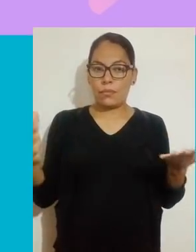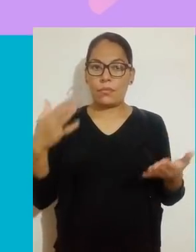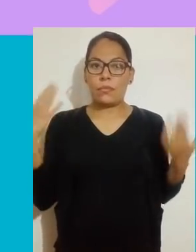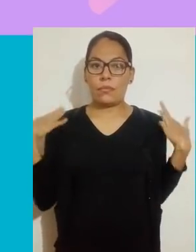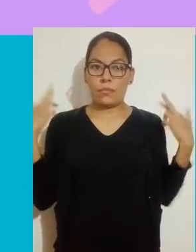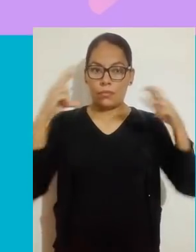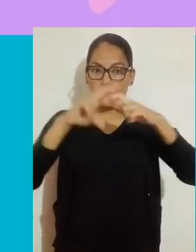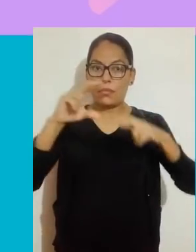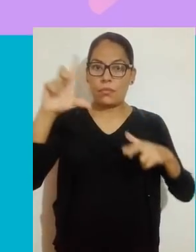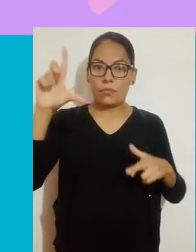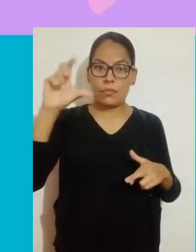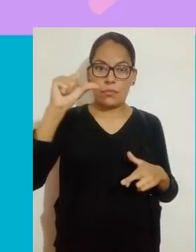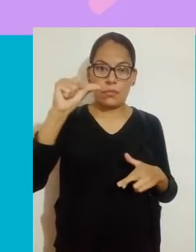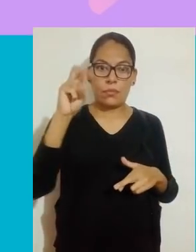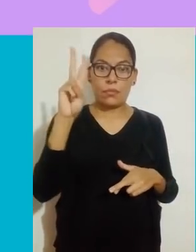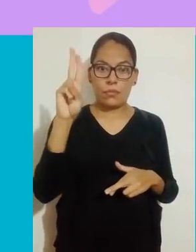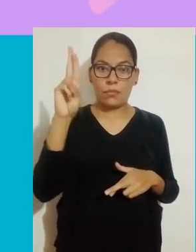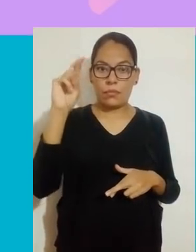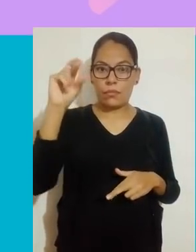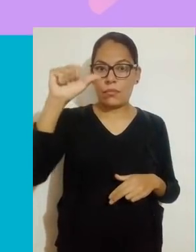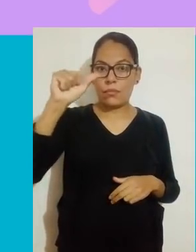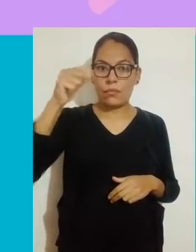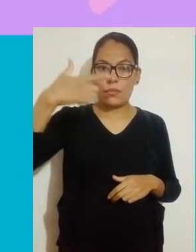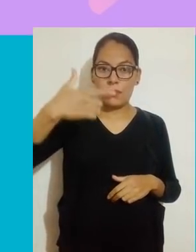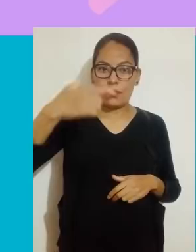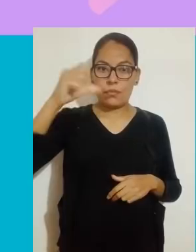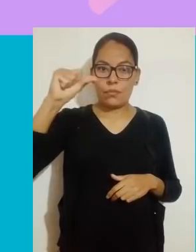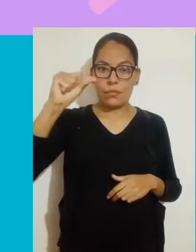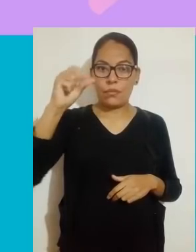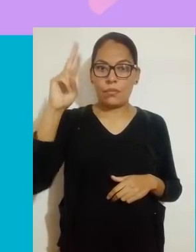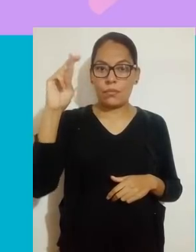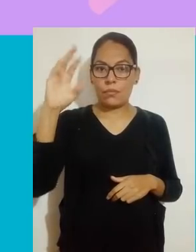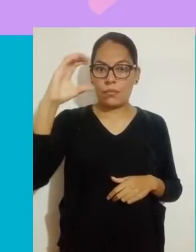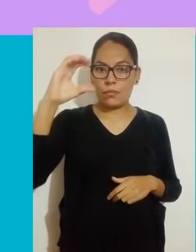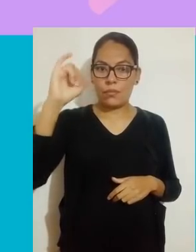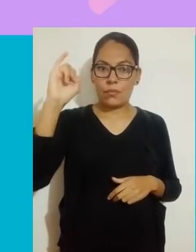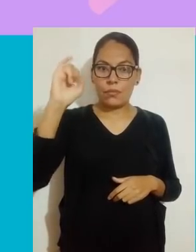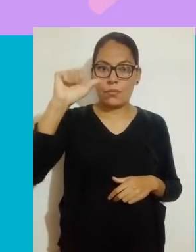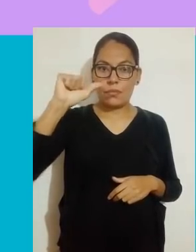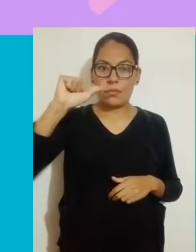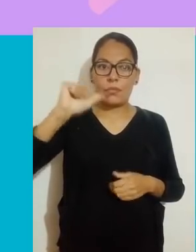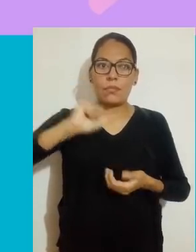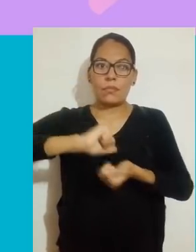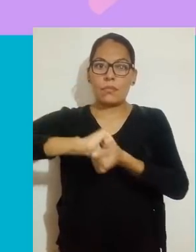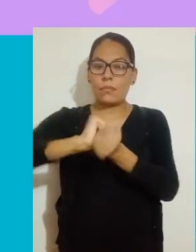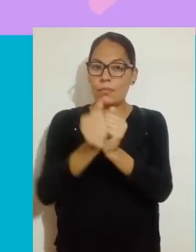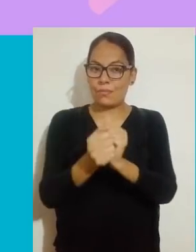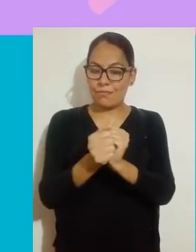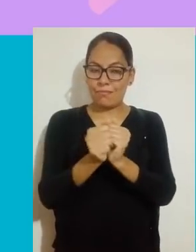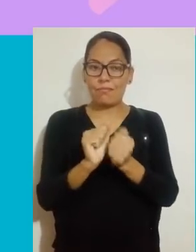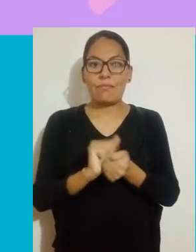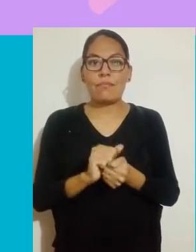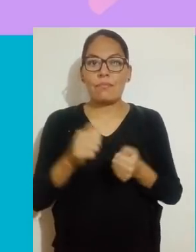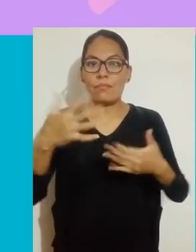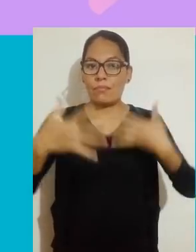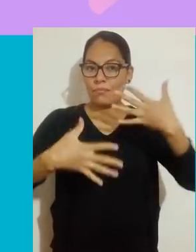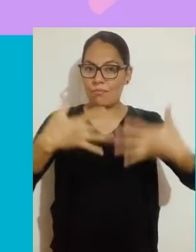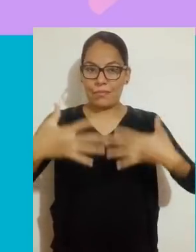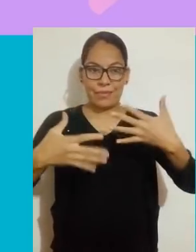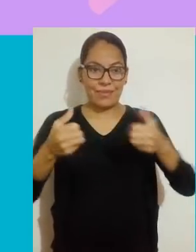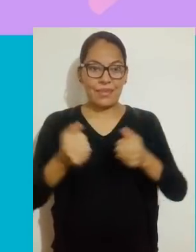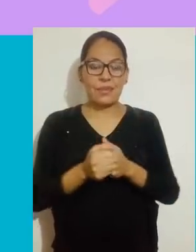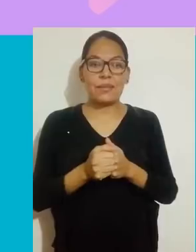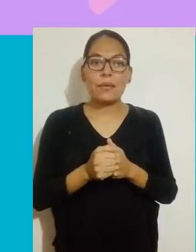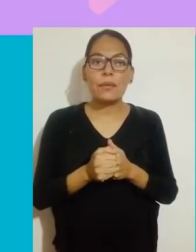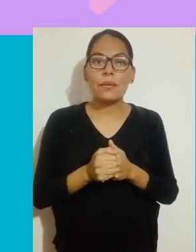maestra Laura García Díaz, quien hizo la interpretación a Lengua de Señas Mexicana.